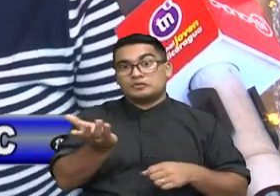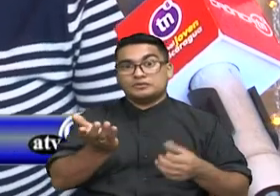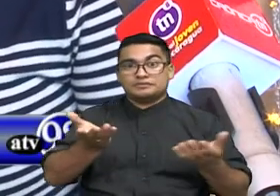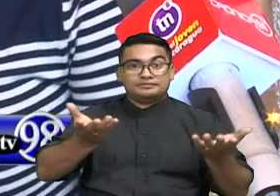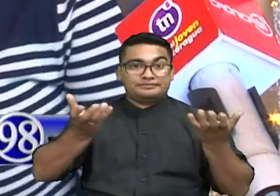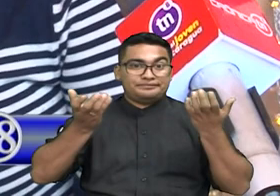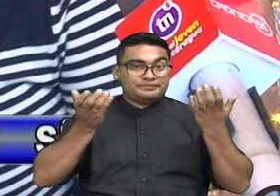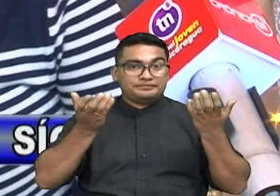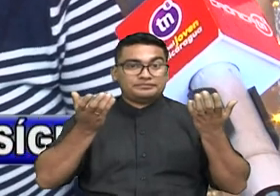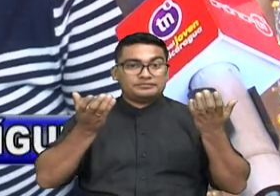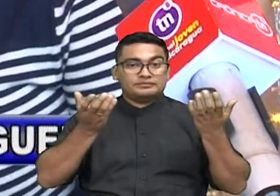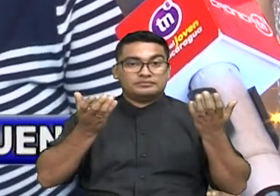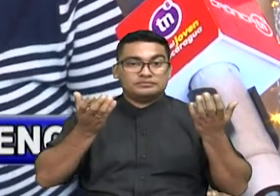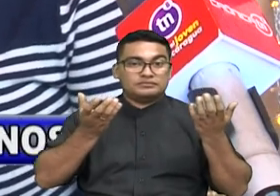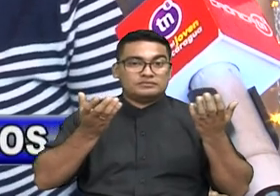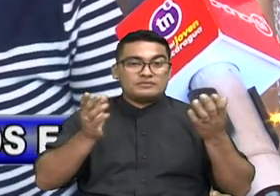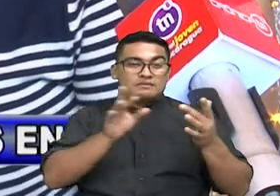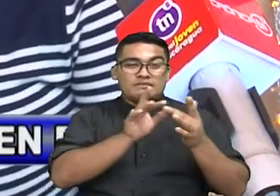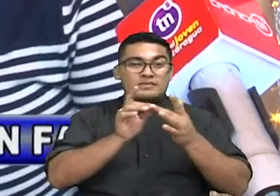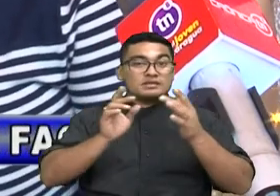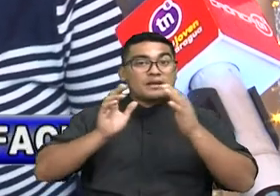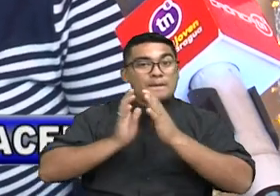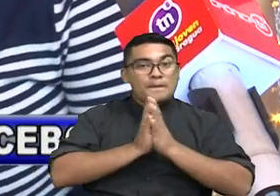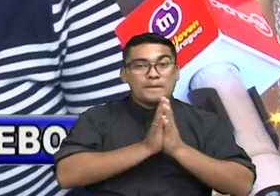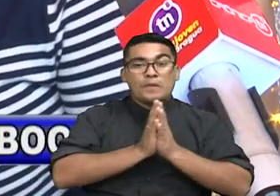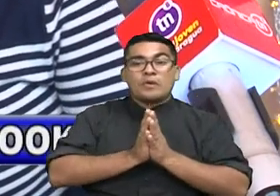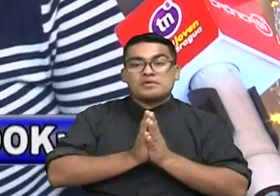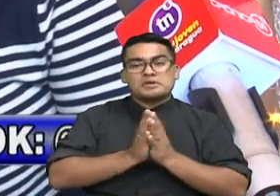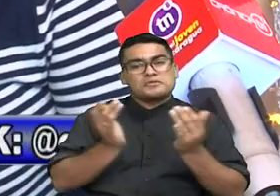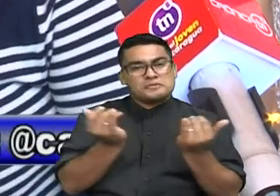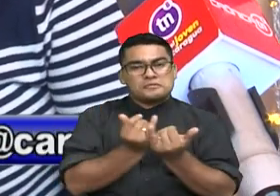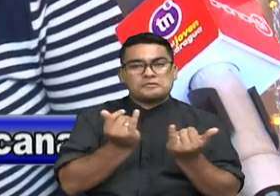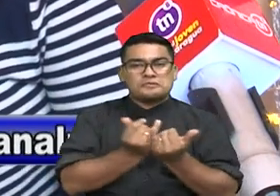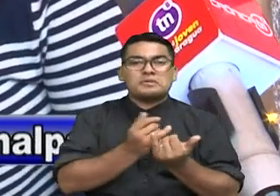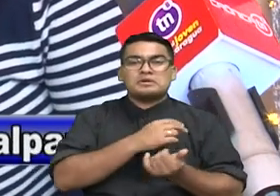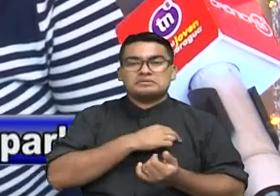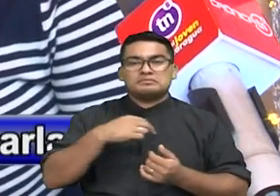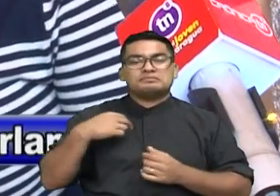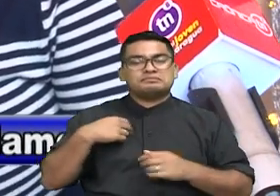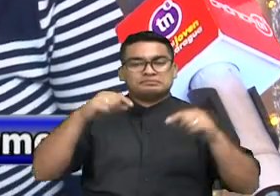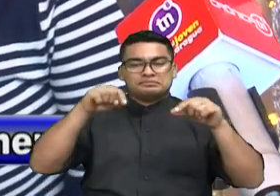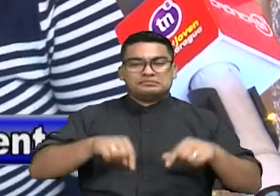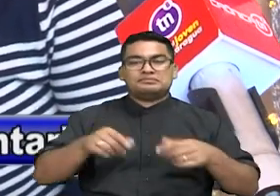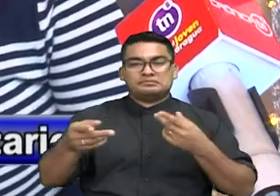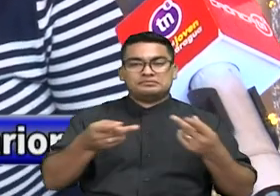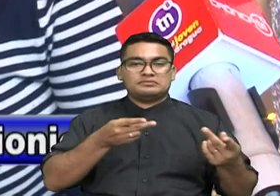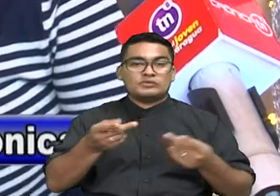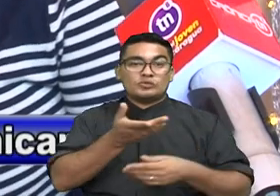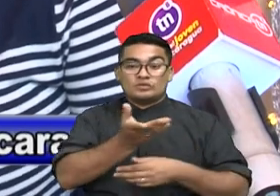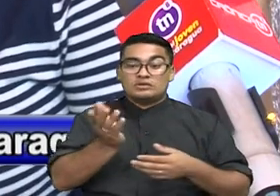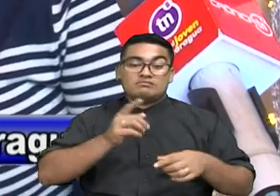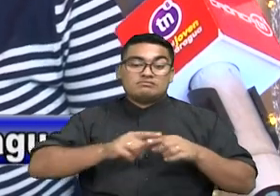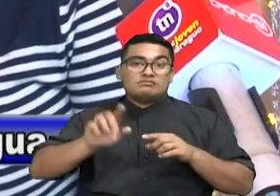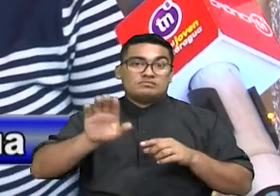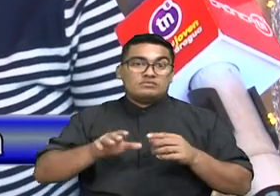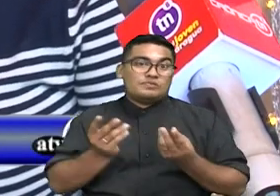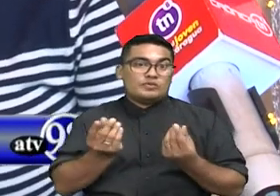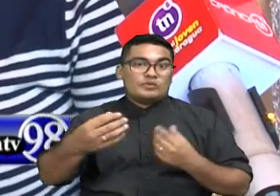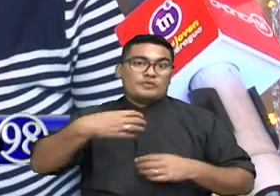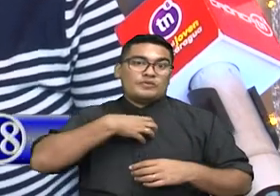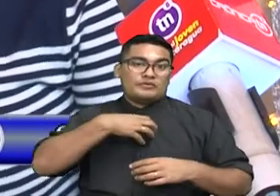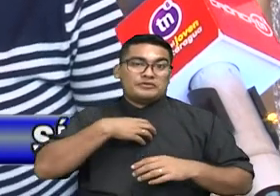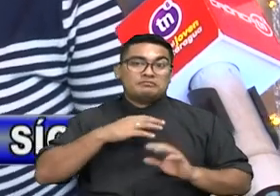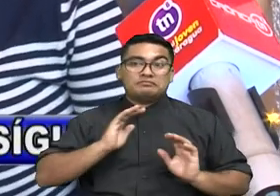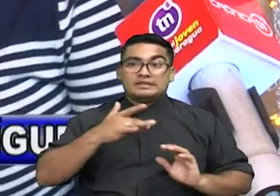una decoración para la Virgen, aquí igualmente los encuentra de acuerdo a su bolsillo y a su necesidad. Así